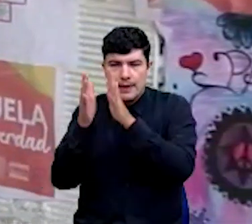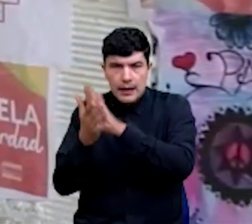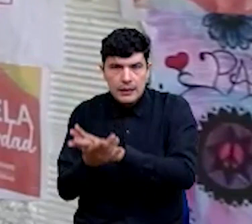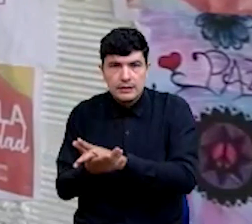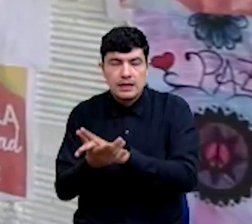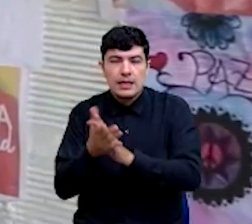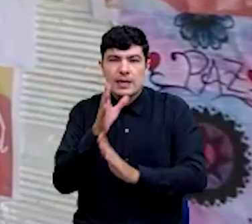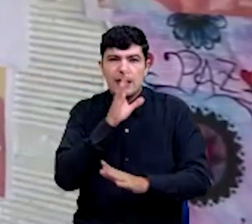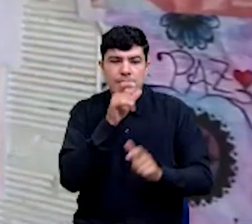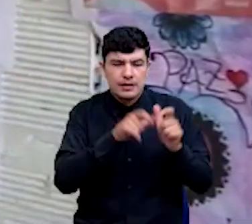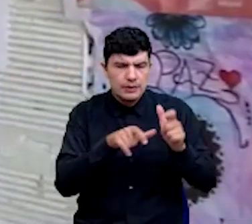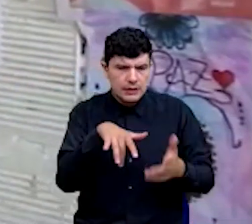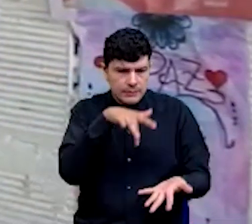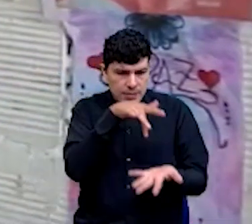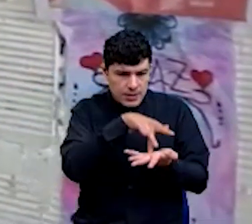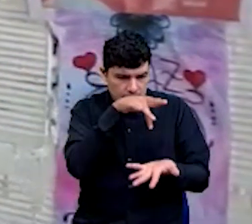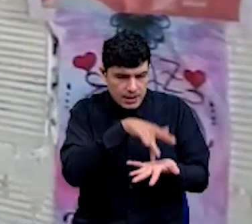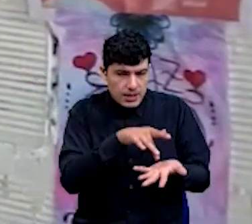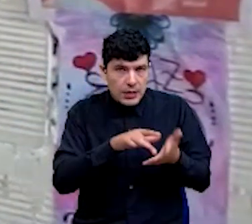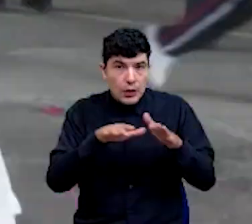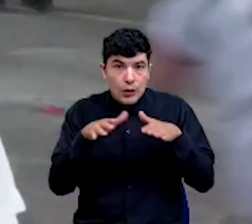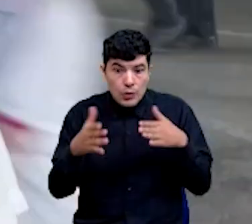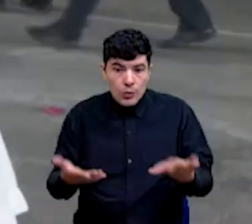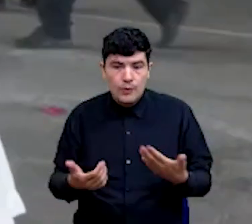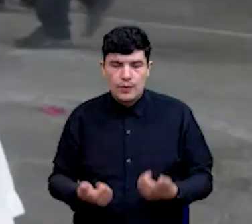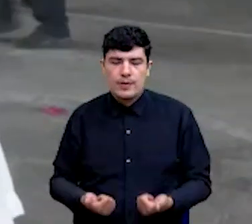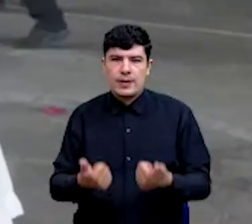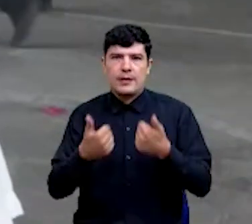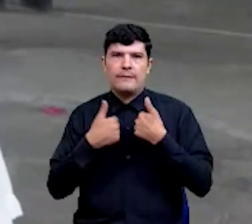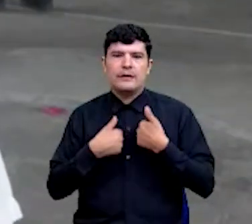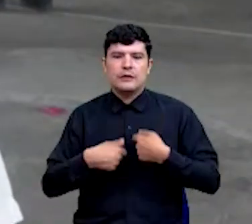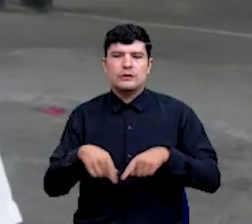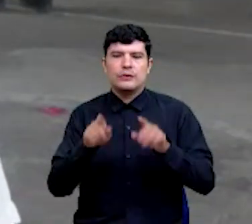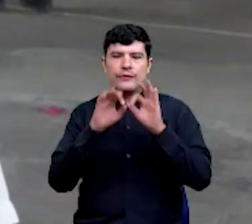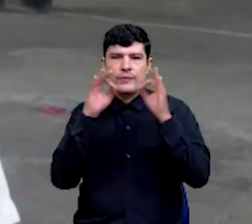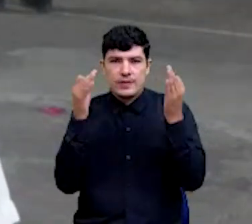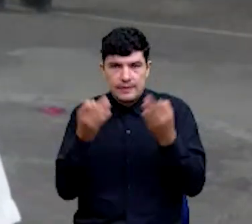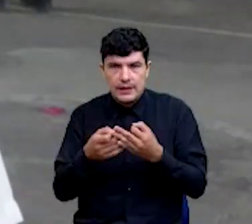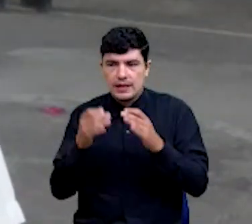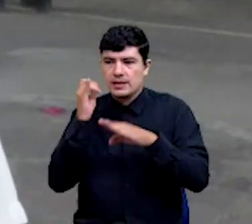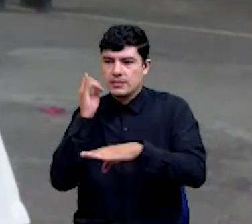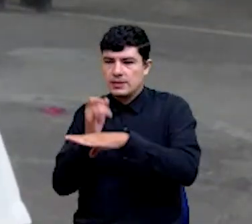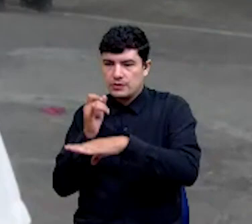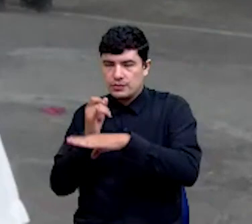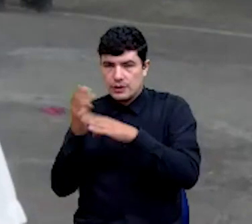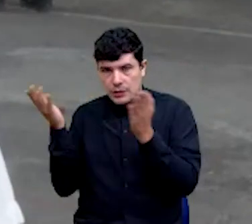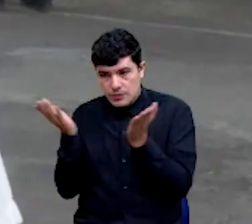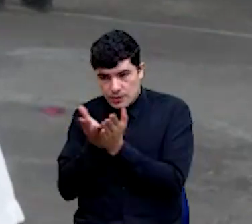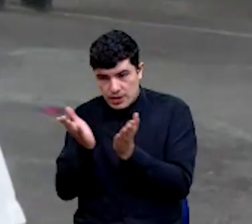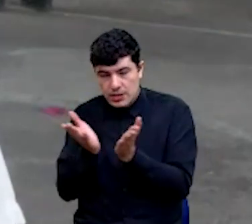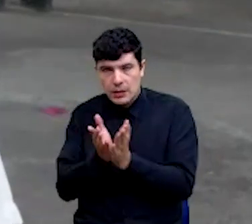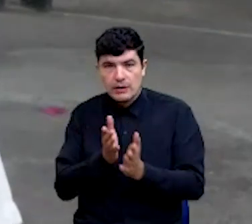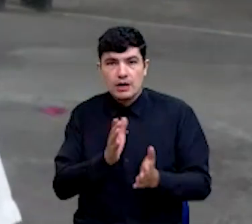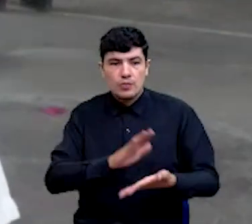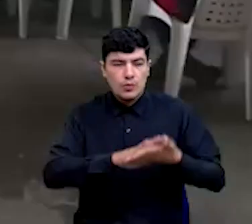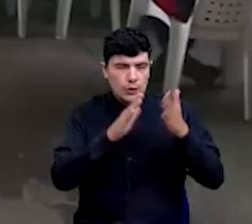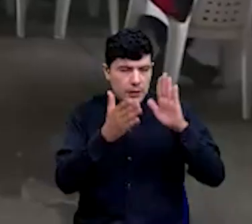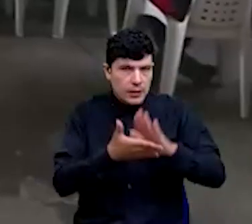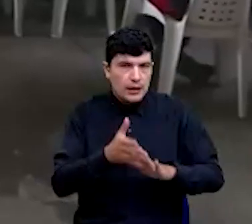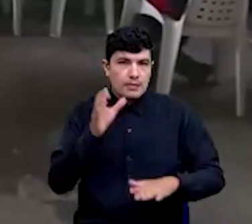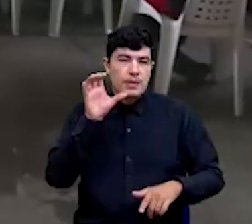los actores y cómo puede llegar a beneficiar a la misma familia, a la institución educativa, a la comunidad y al